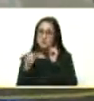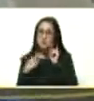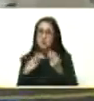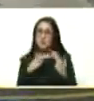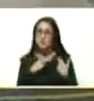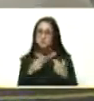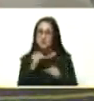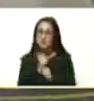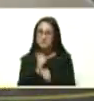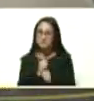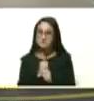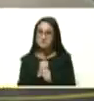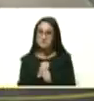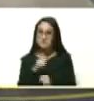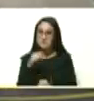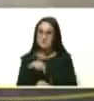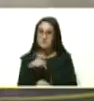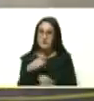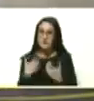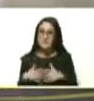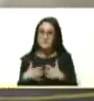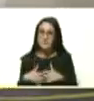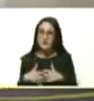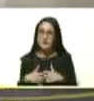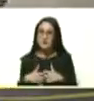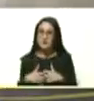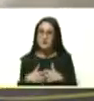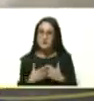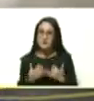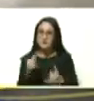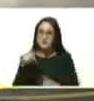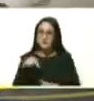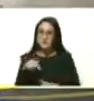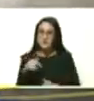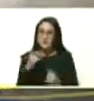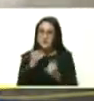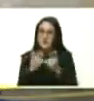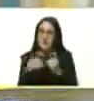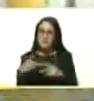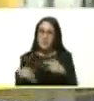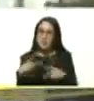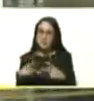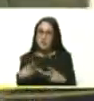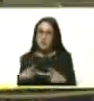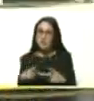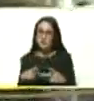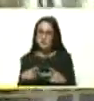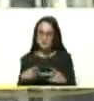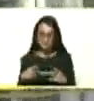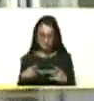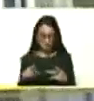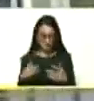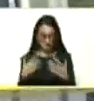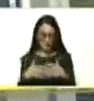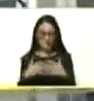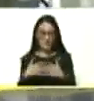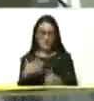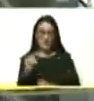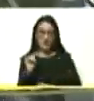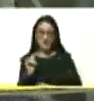de las operaciones de acá de la planta. Me encuentro en la etapa final del proceso. Esta máquina que tenemos